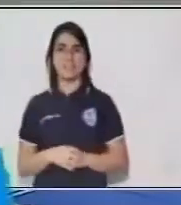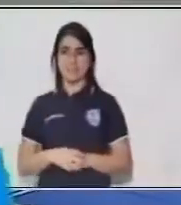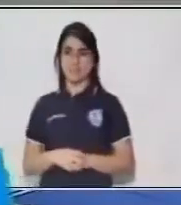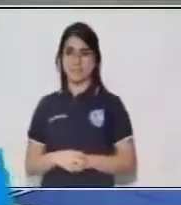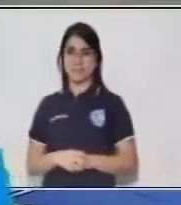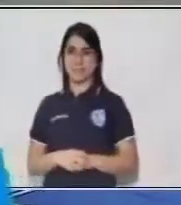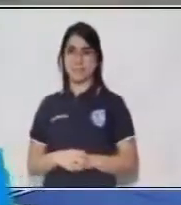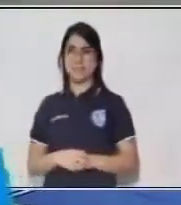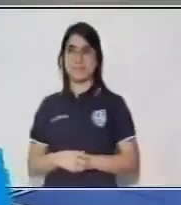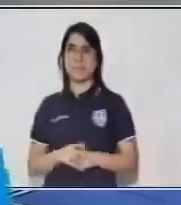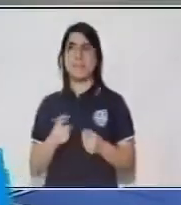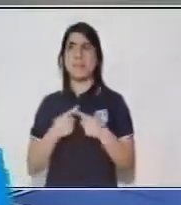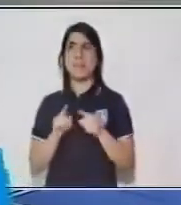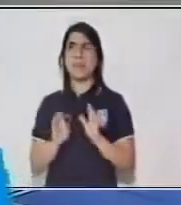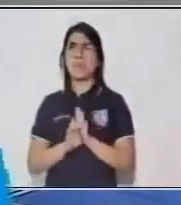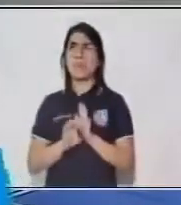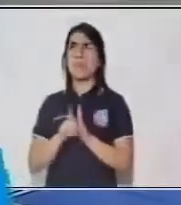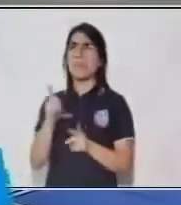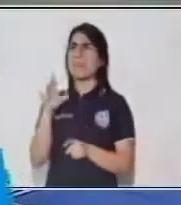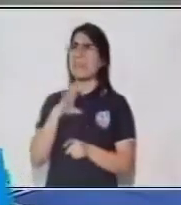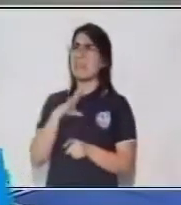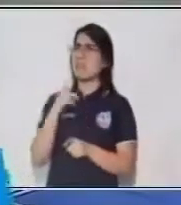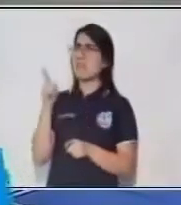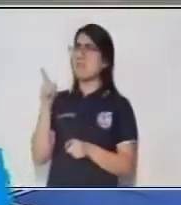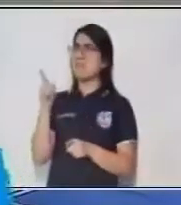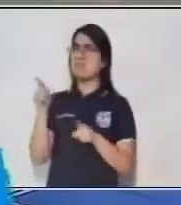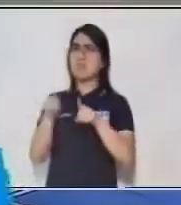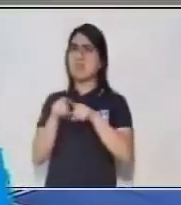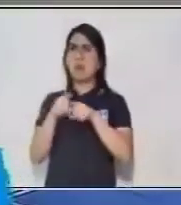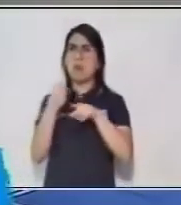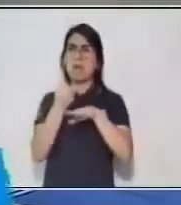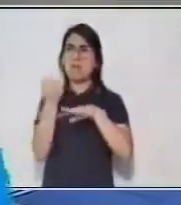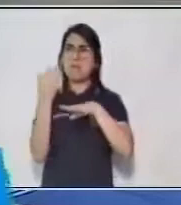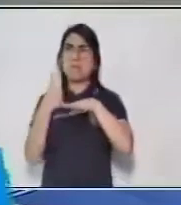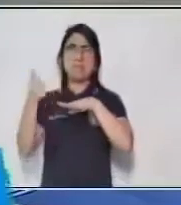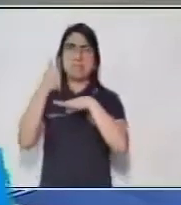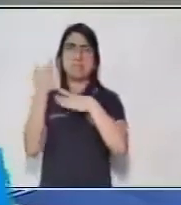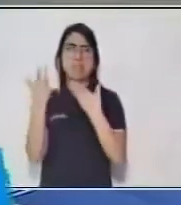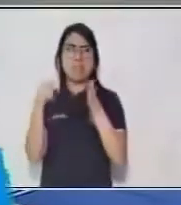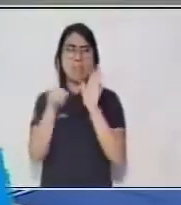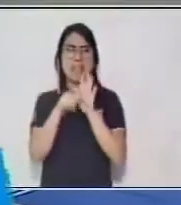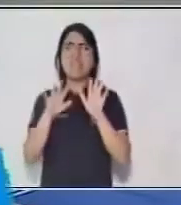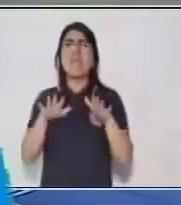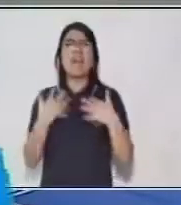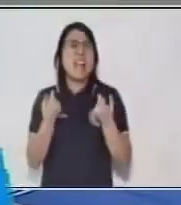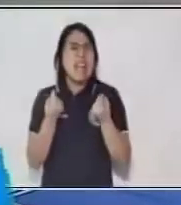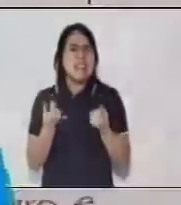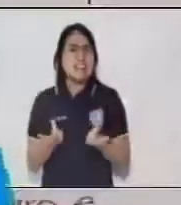abajo de la unidad, o sea, así. 1 dividido